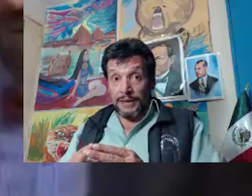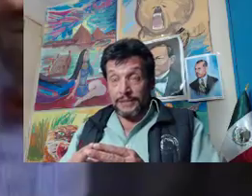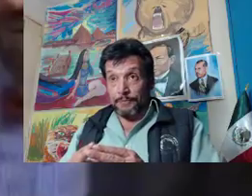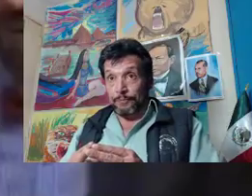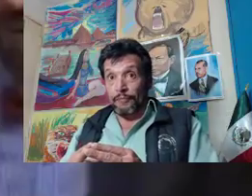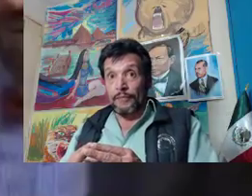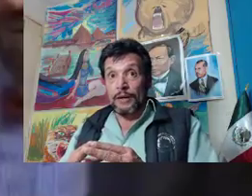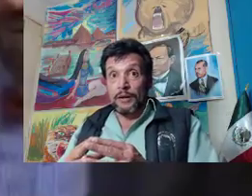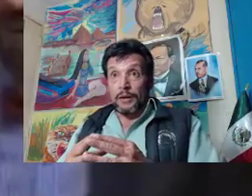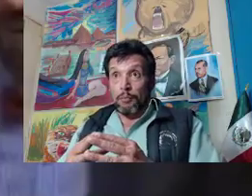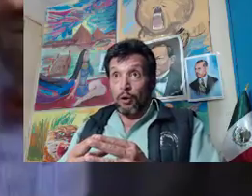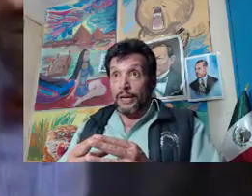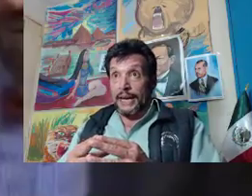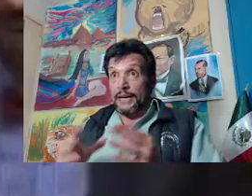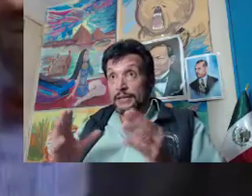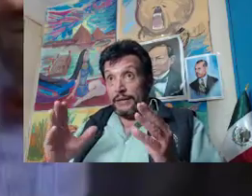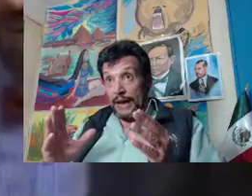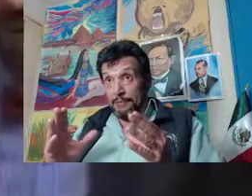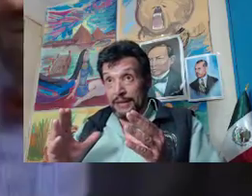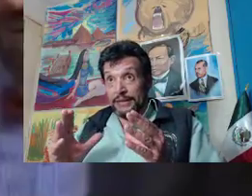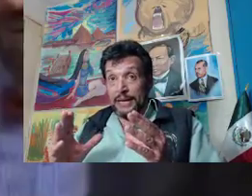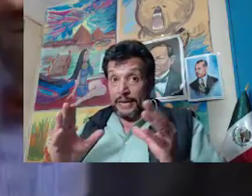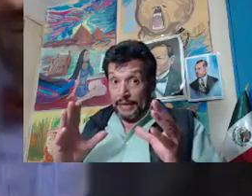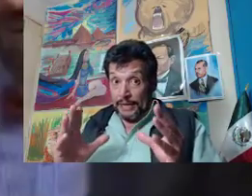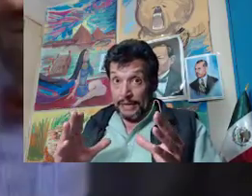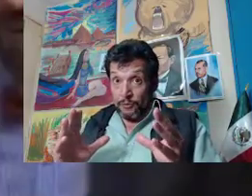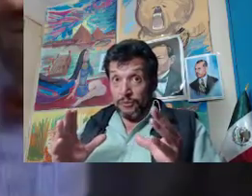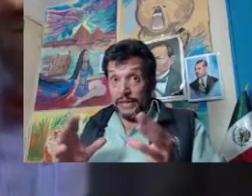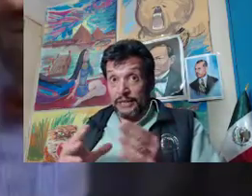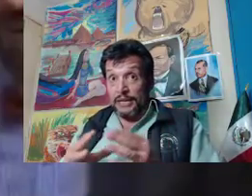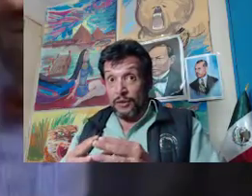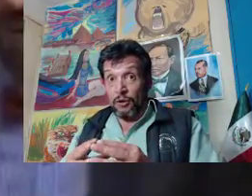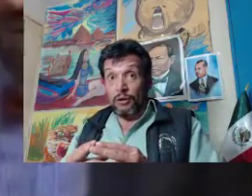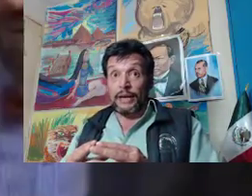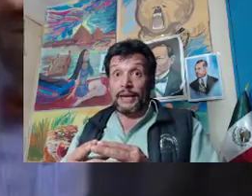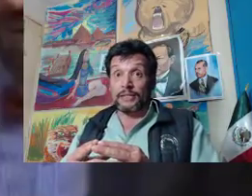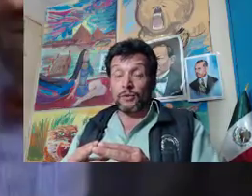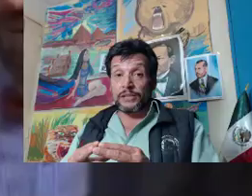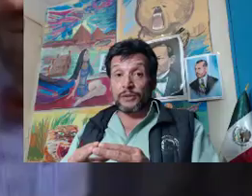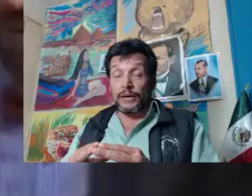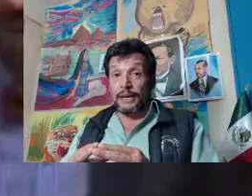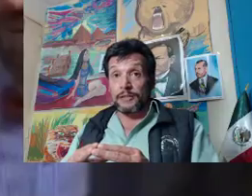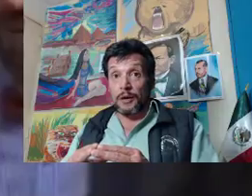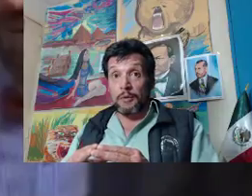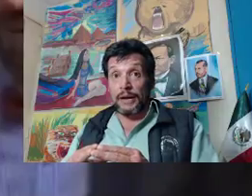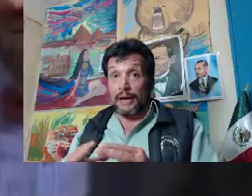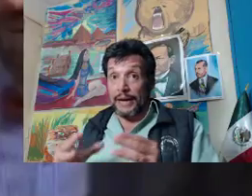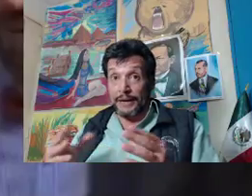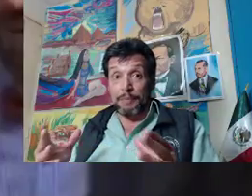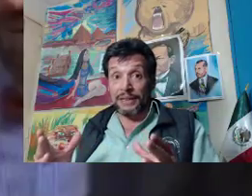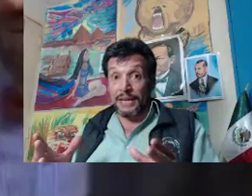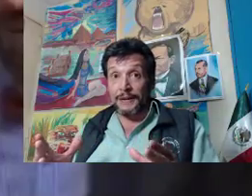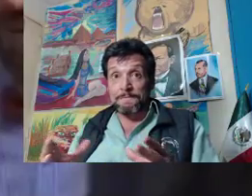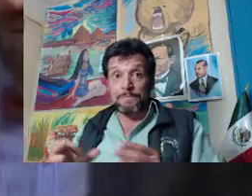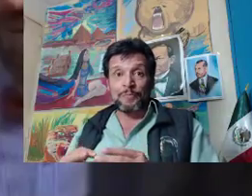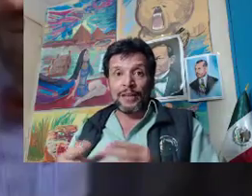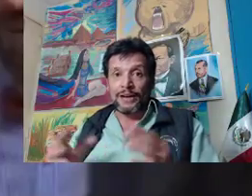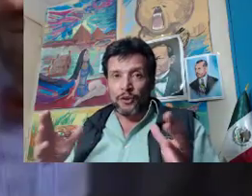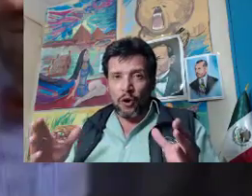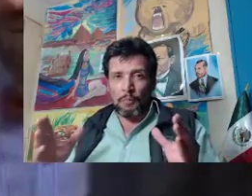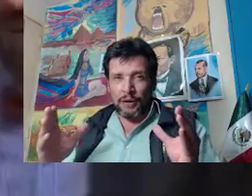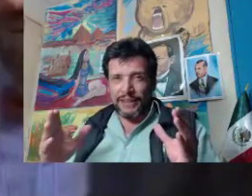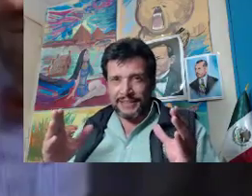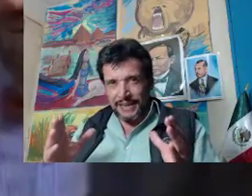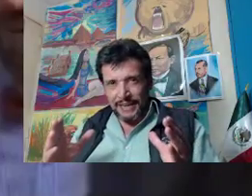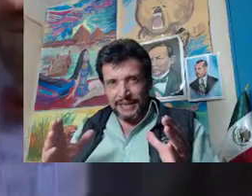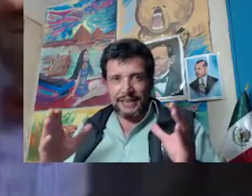Rosario Robles, porque realmente, en un sentido, esto es lo que les vuelvo a repetir: